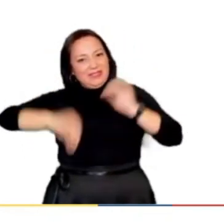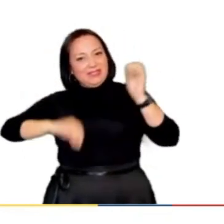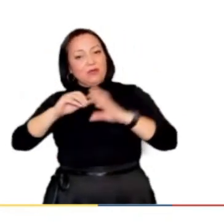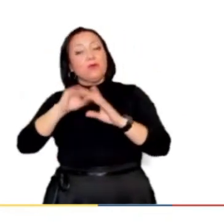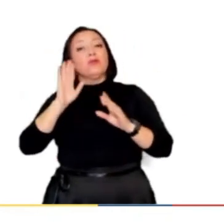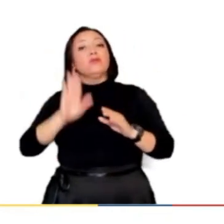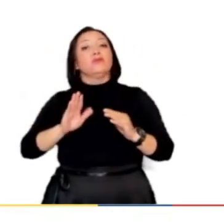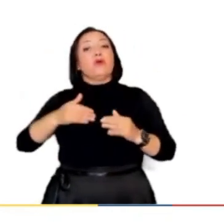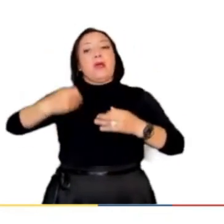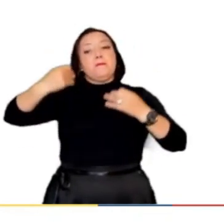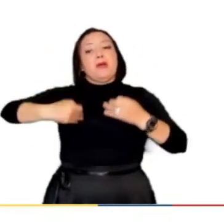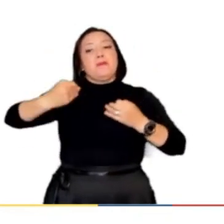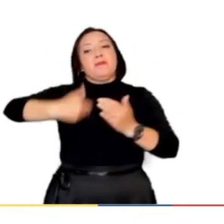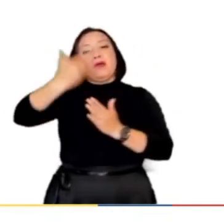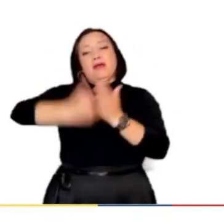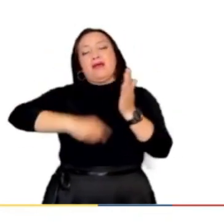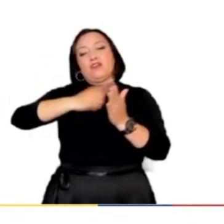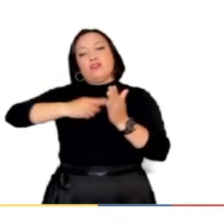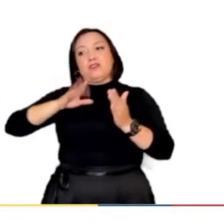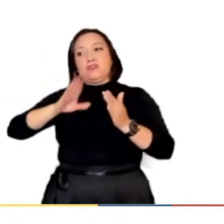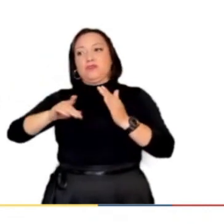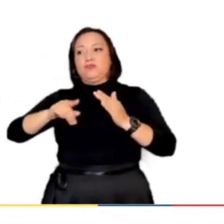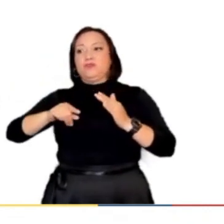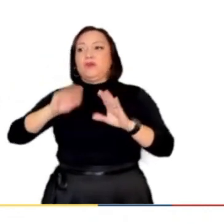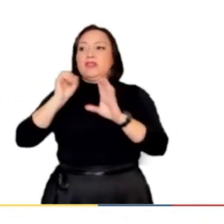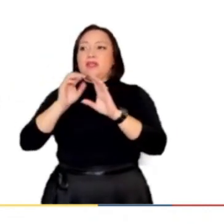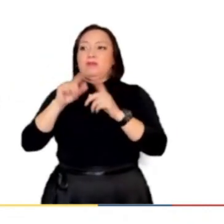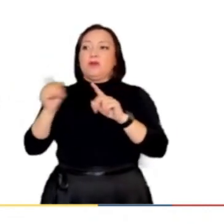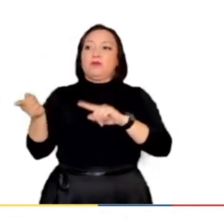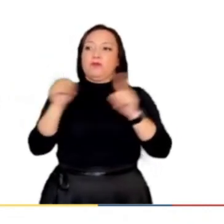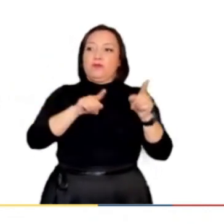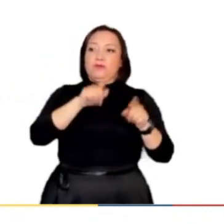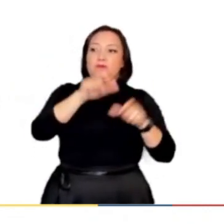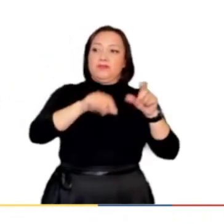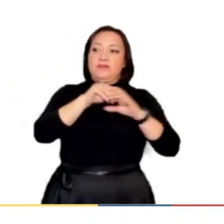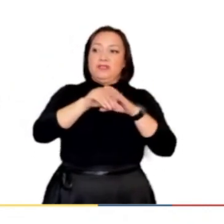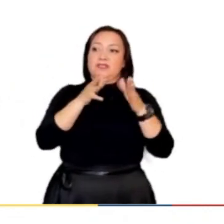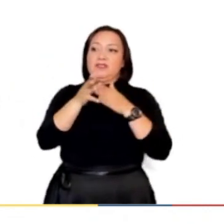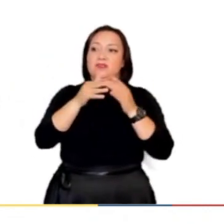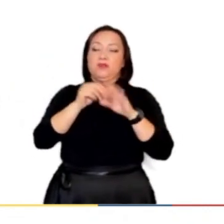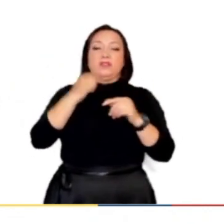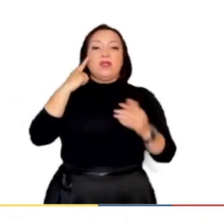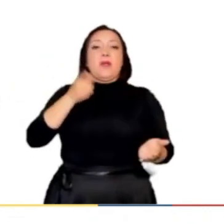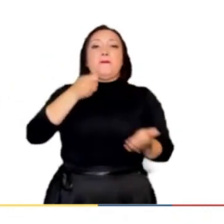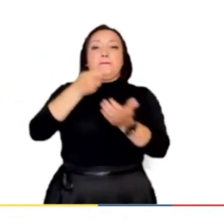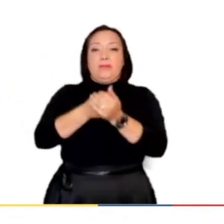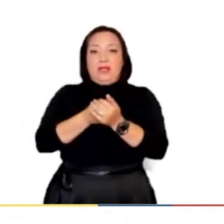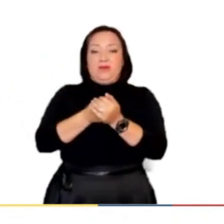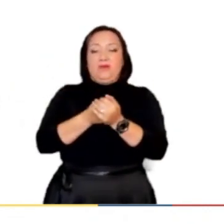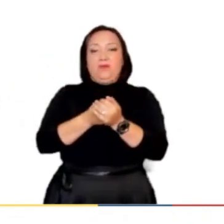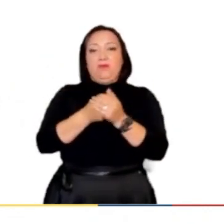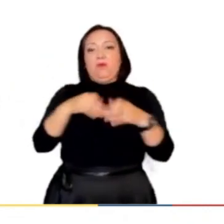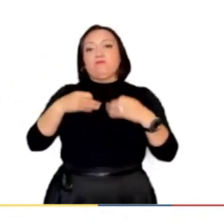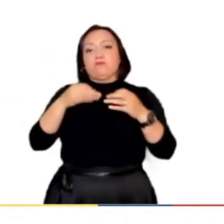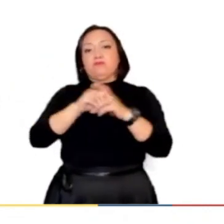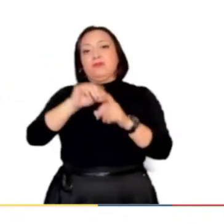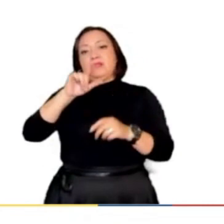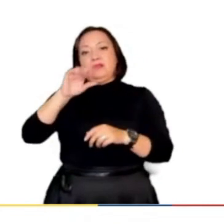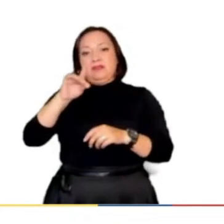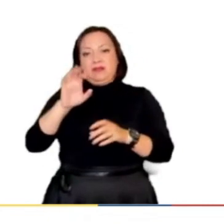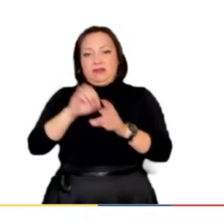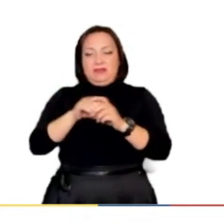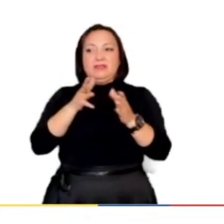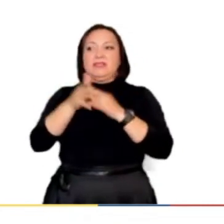el cumplimiento contractual del banco con sus clientes dentro de un contrato de pagos y de crédito y pagos recíprocos dentro de la LADI y